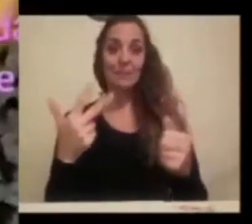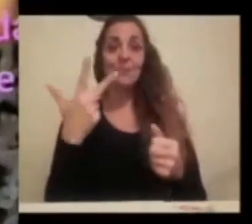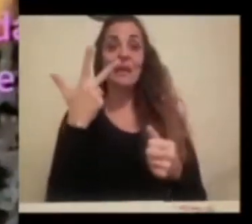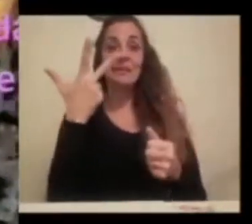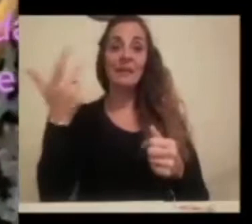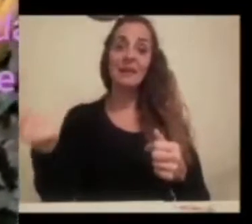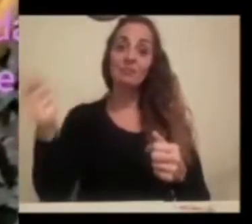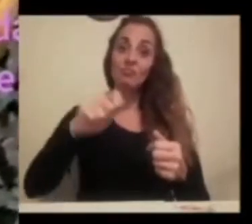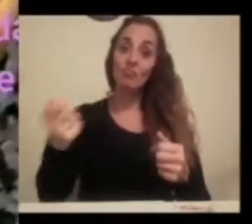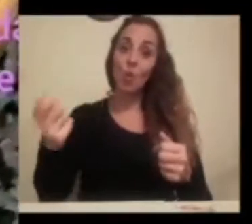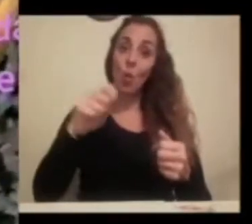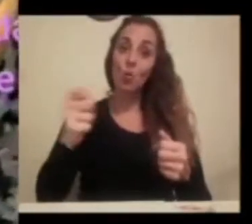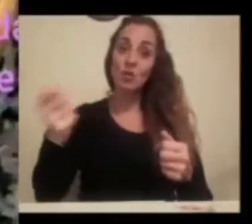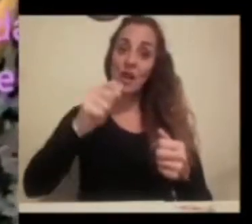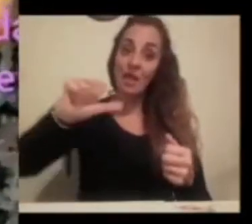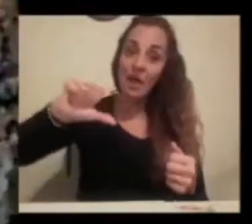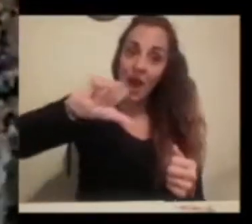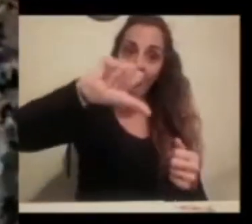3 cucharadas de